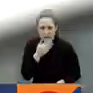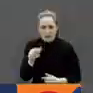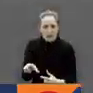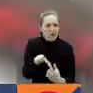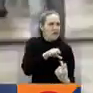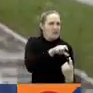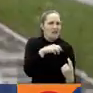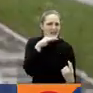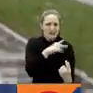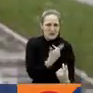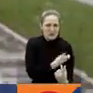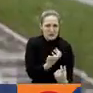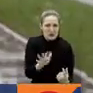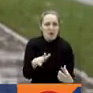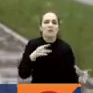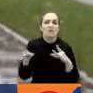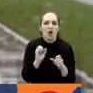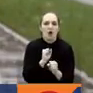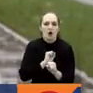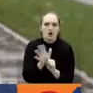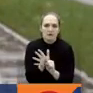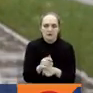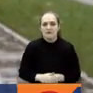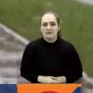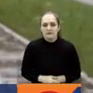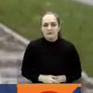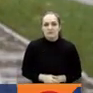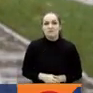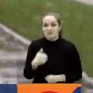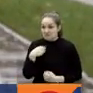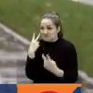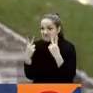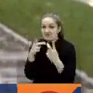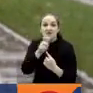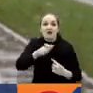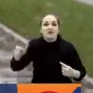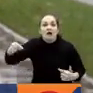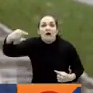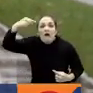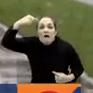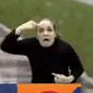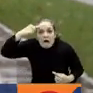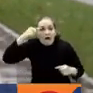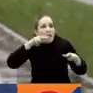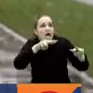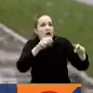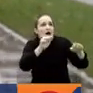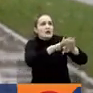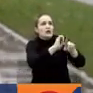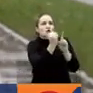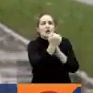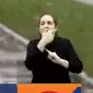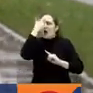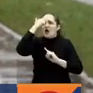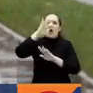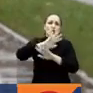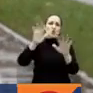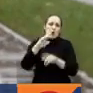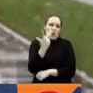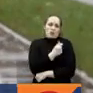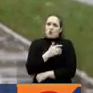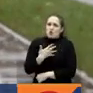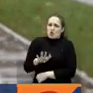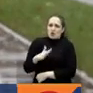la dosis. Muchas personas que conozco aún creen en lo que ven por redes sociales y no han entendido que las